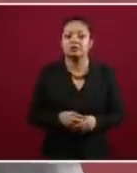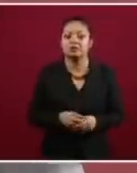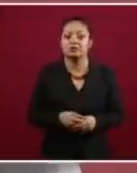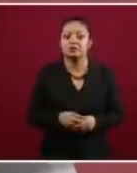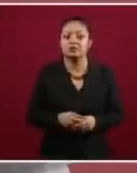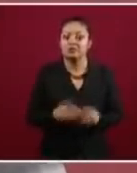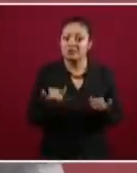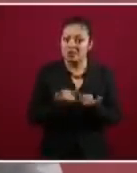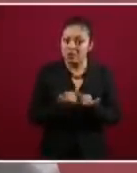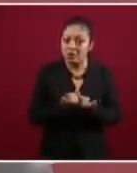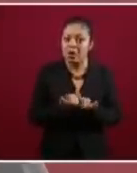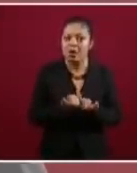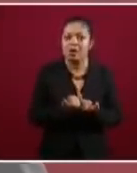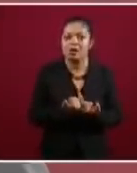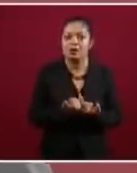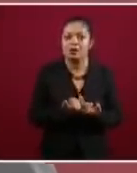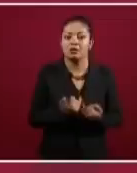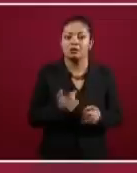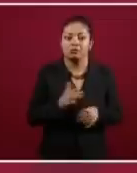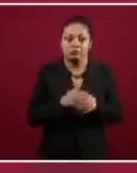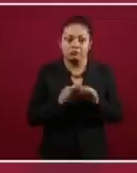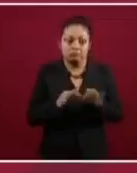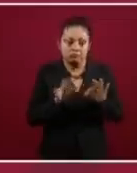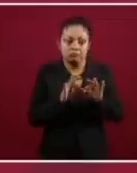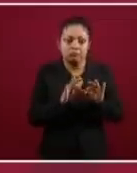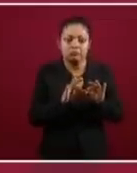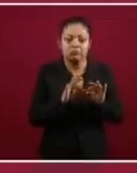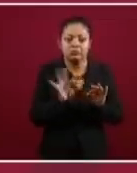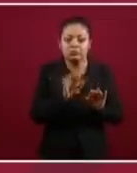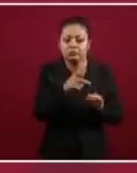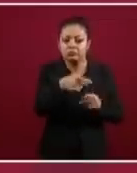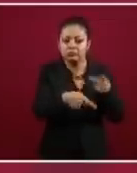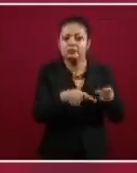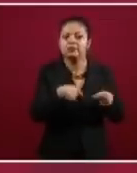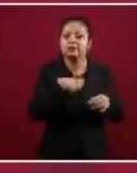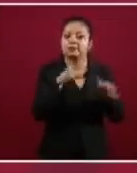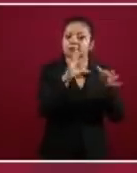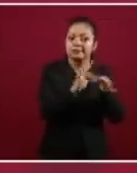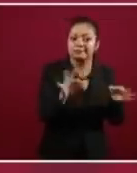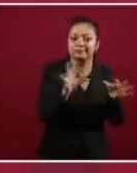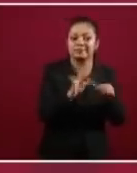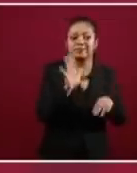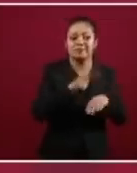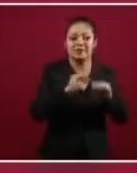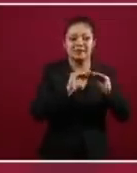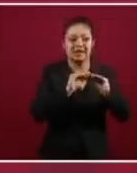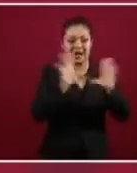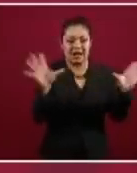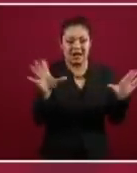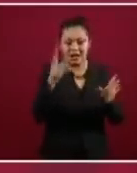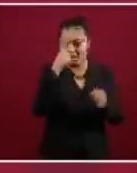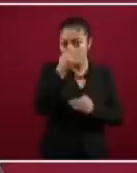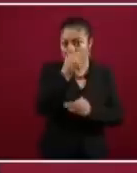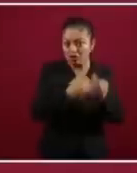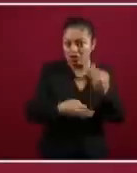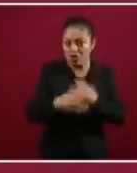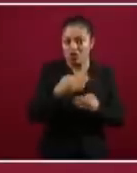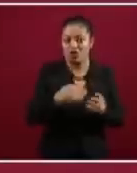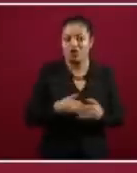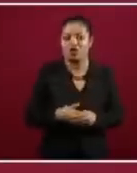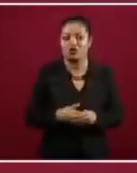ir aclarando también dudas a todos